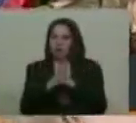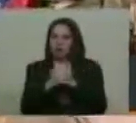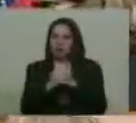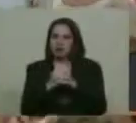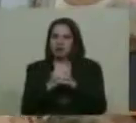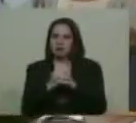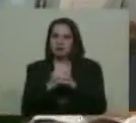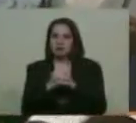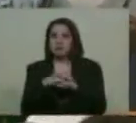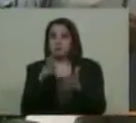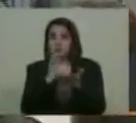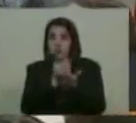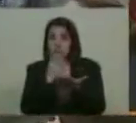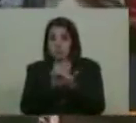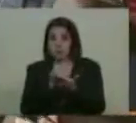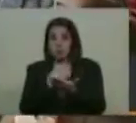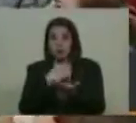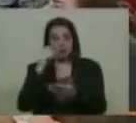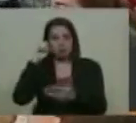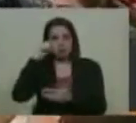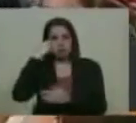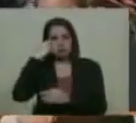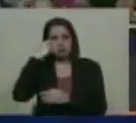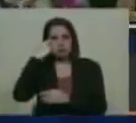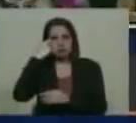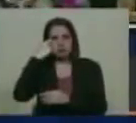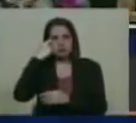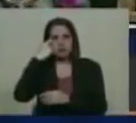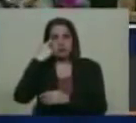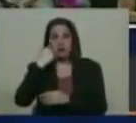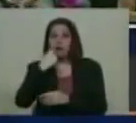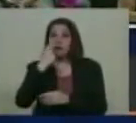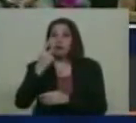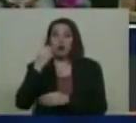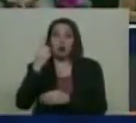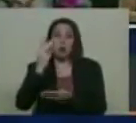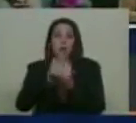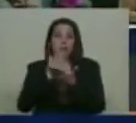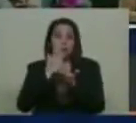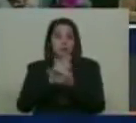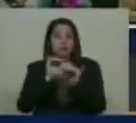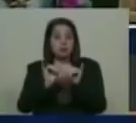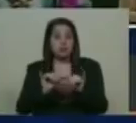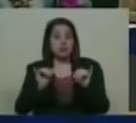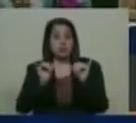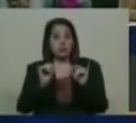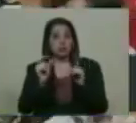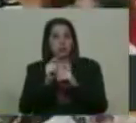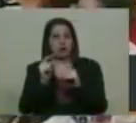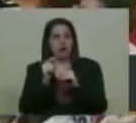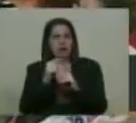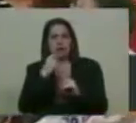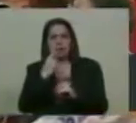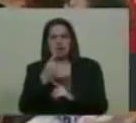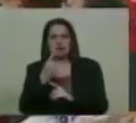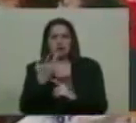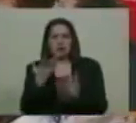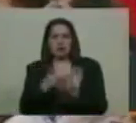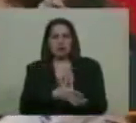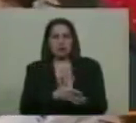Y siempre yo recuerdo eso, y yo siempre digo la misma frase, camaradas, siempre lo digo, la misma